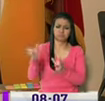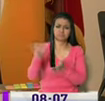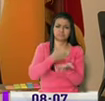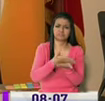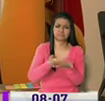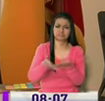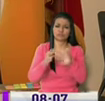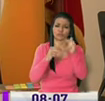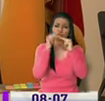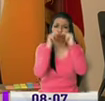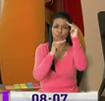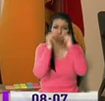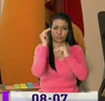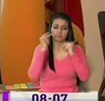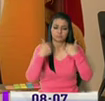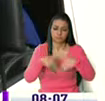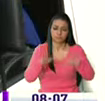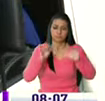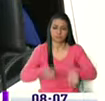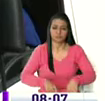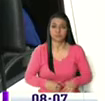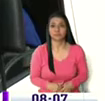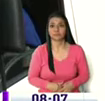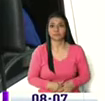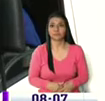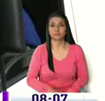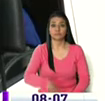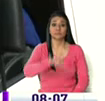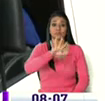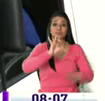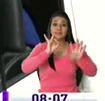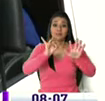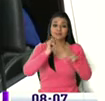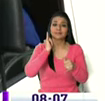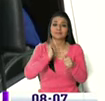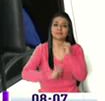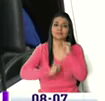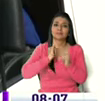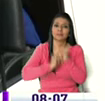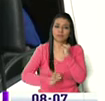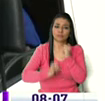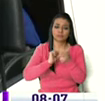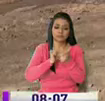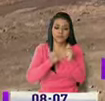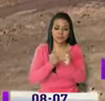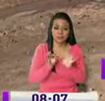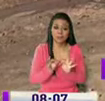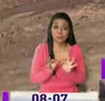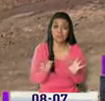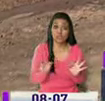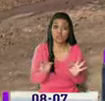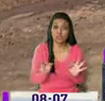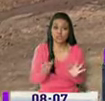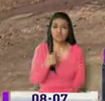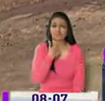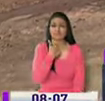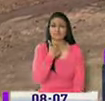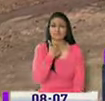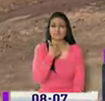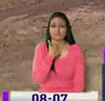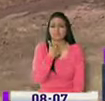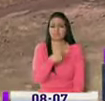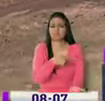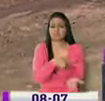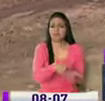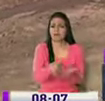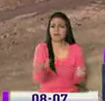incurrir mediante el proceso constructivo. Es que los 57 centavos que ahora se paga por metro cúbico no les estaría alcanzando para poder cubrir